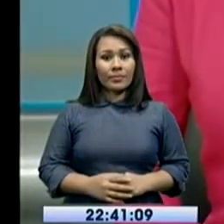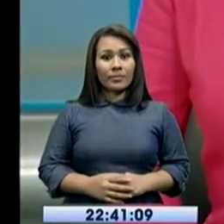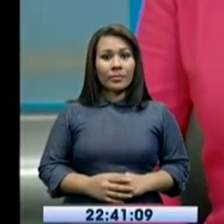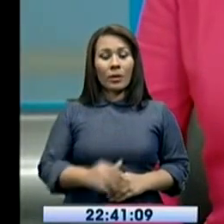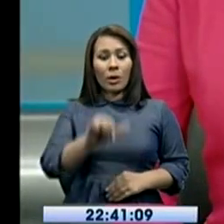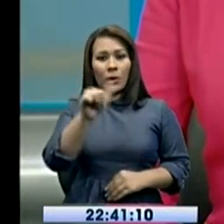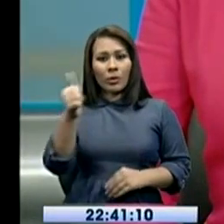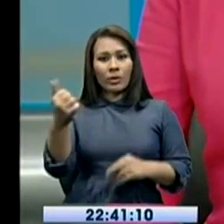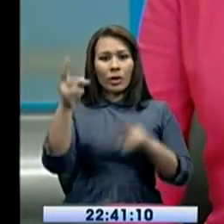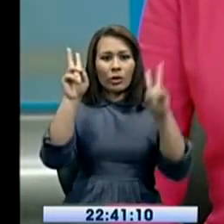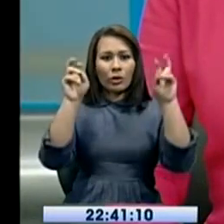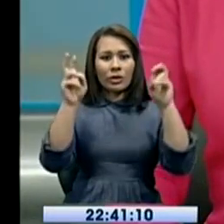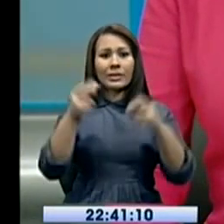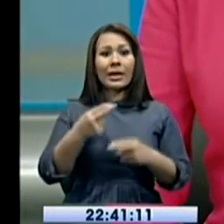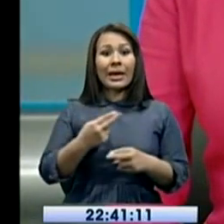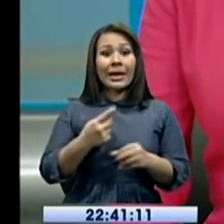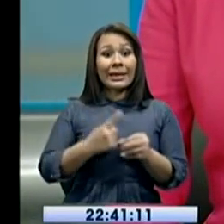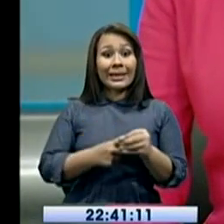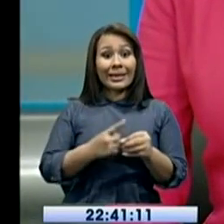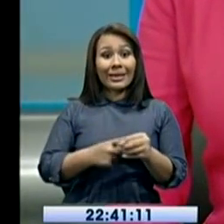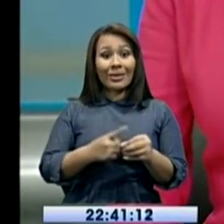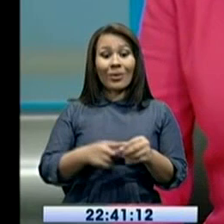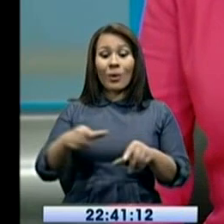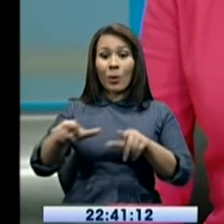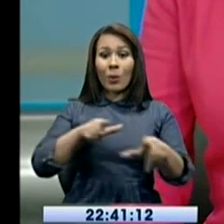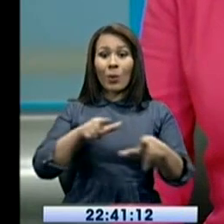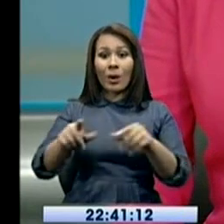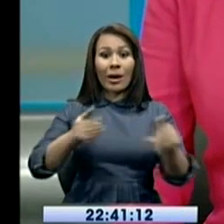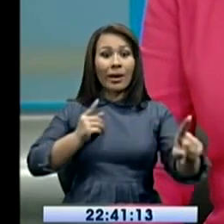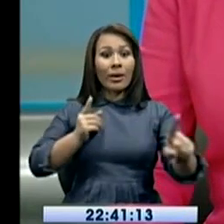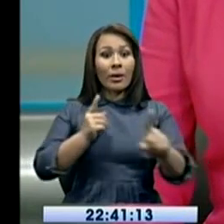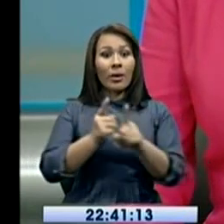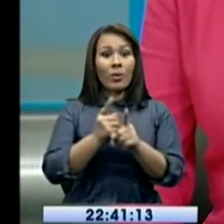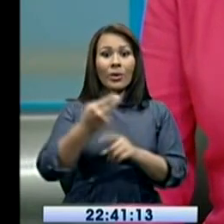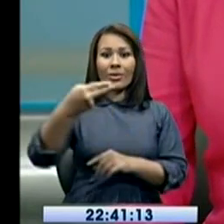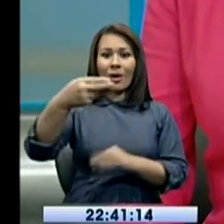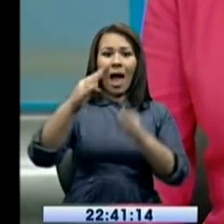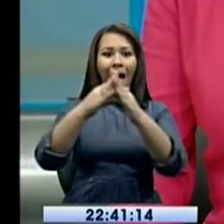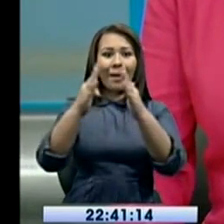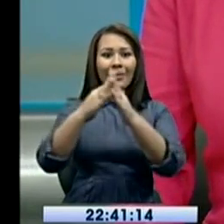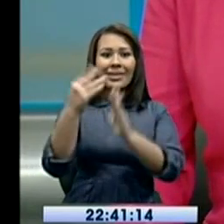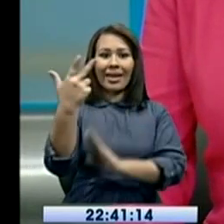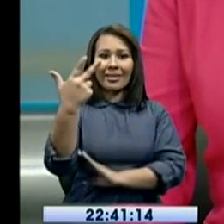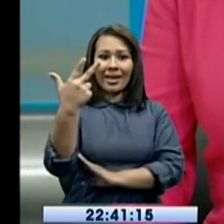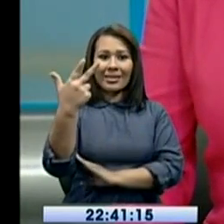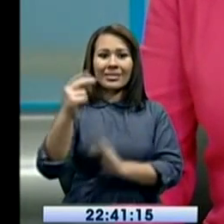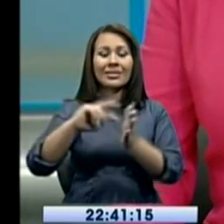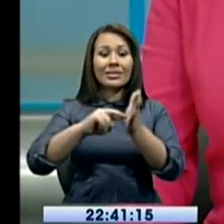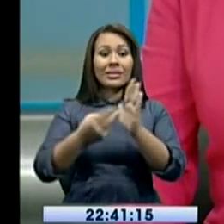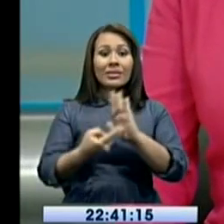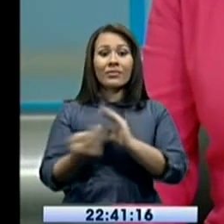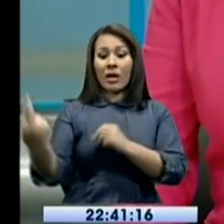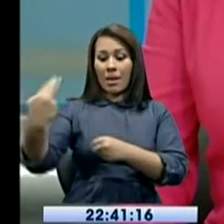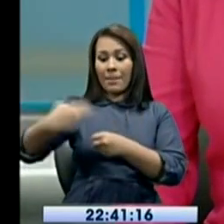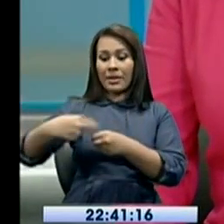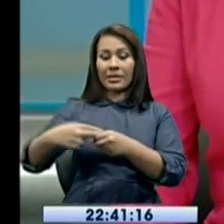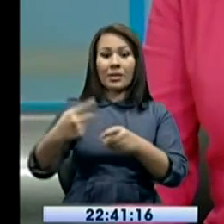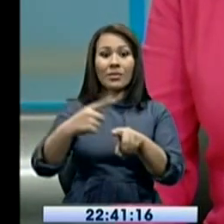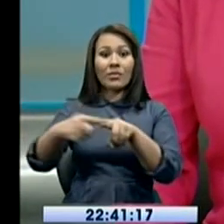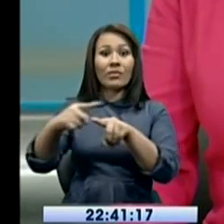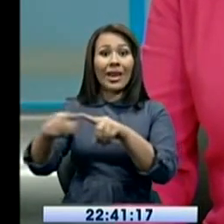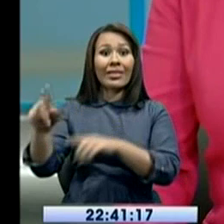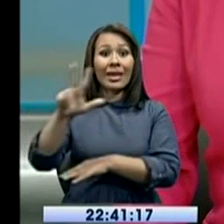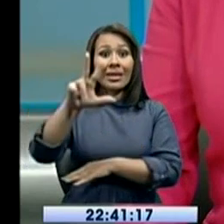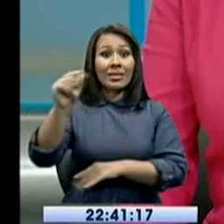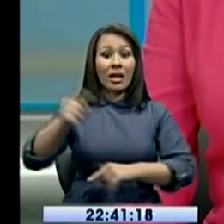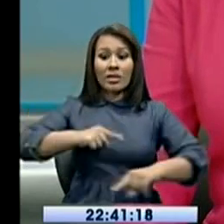En otro ámbito de la información, amigos, Quito será la sede del encuentro internacional Hábitat 3, que contará con la participación de al menos